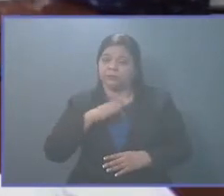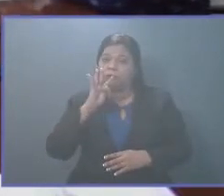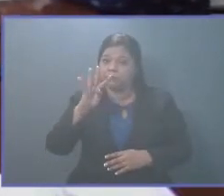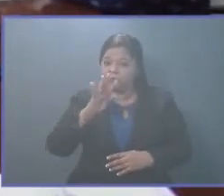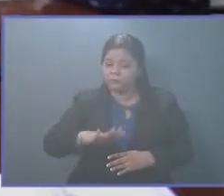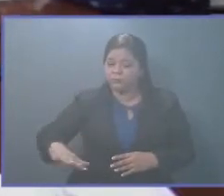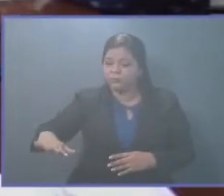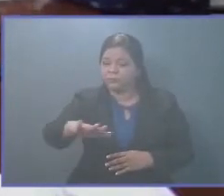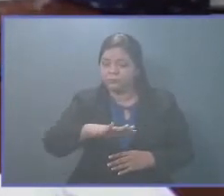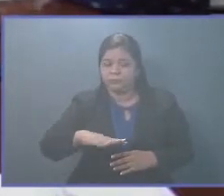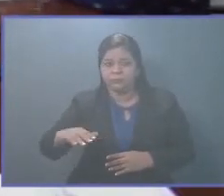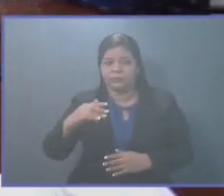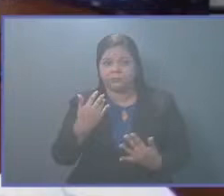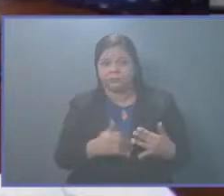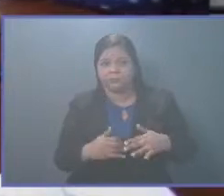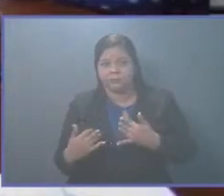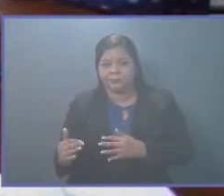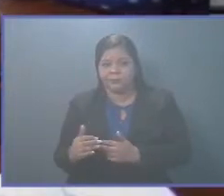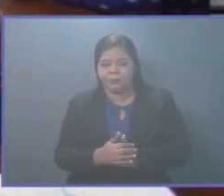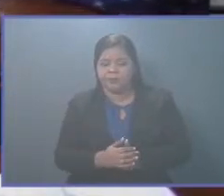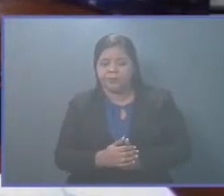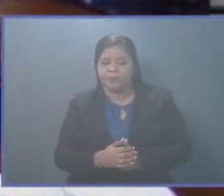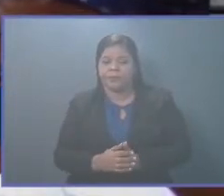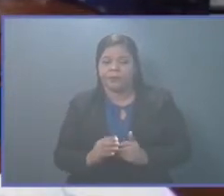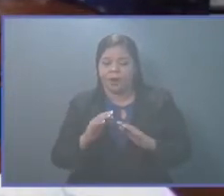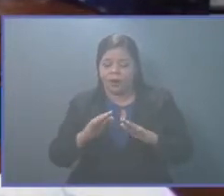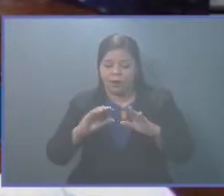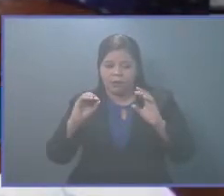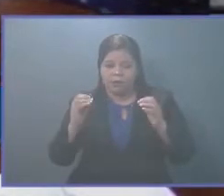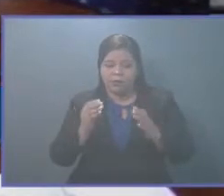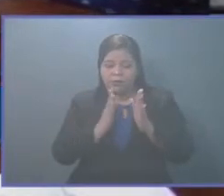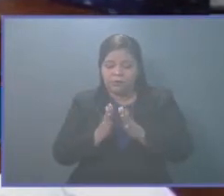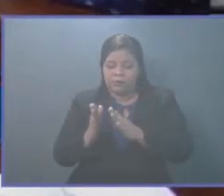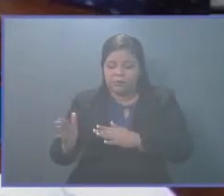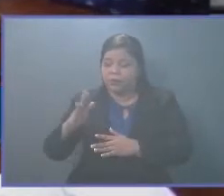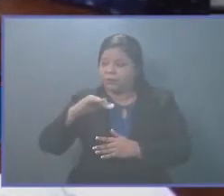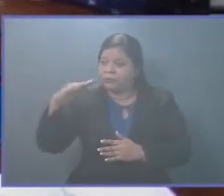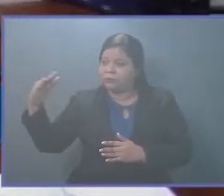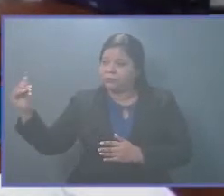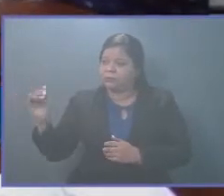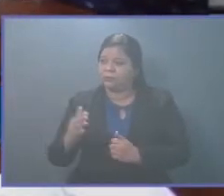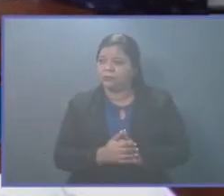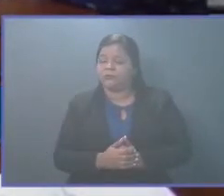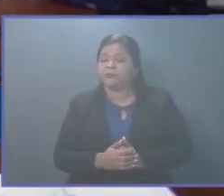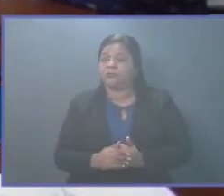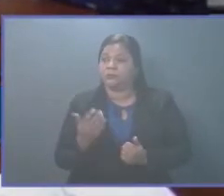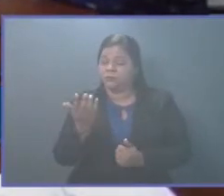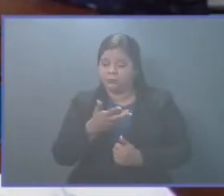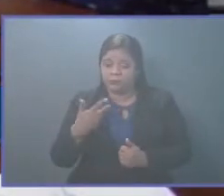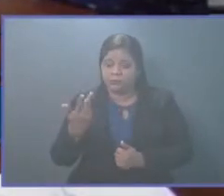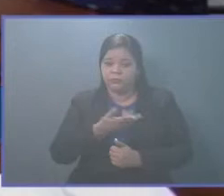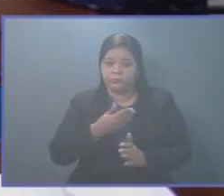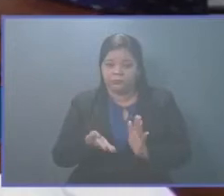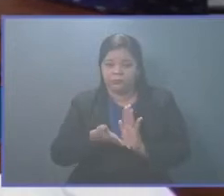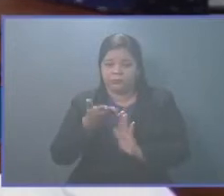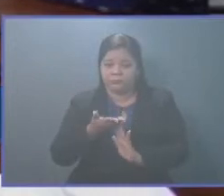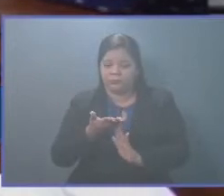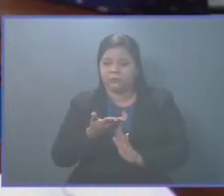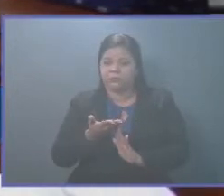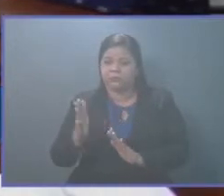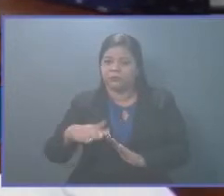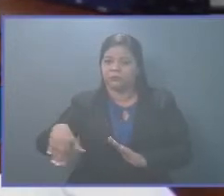acción de orden nacional. Y si es desarrollo, es de los campos de